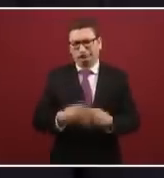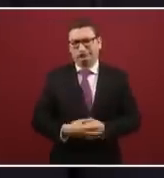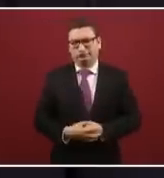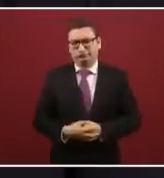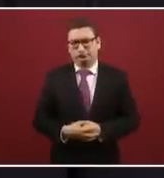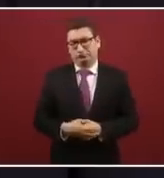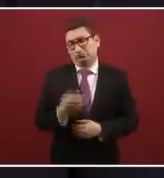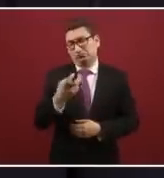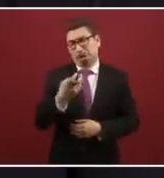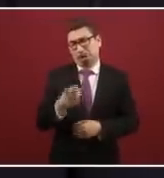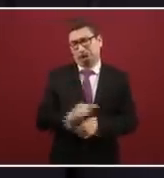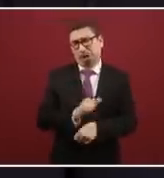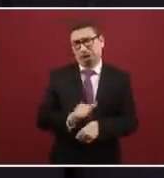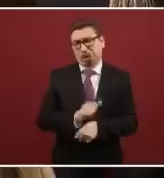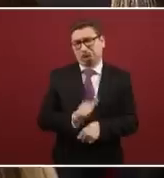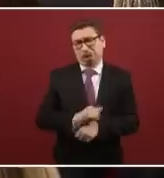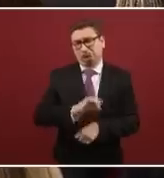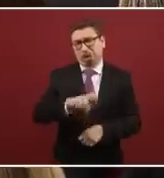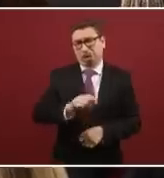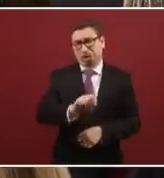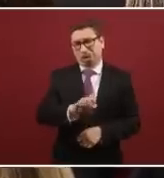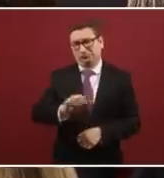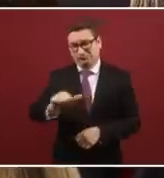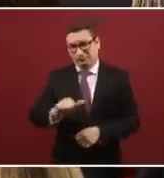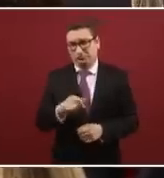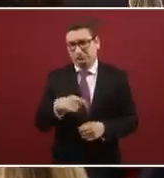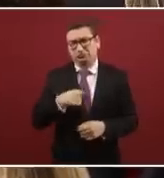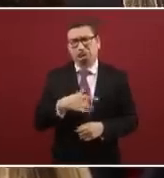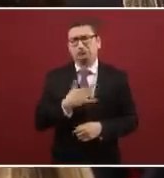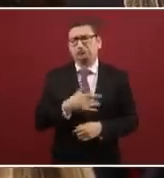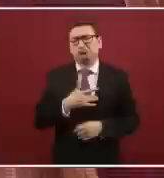Esos son los vehículos, pues, los Jetta. Me siento muy bien